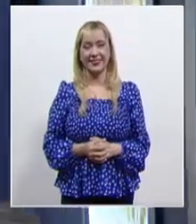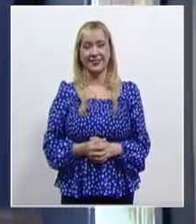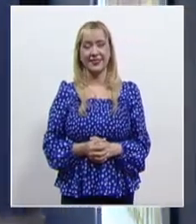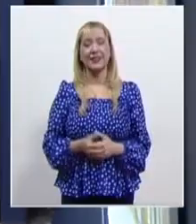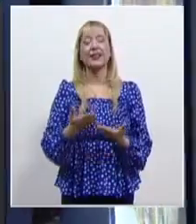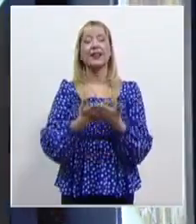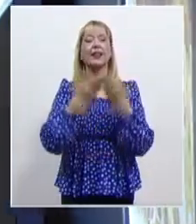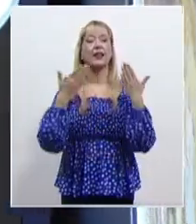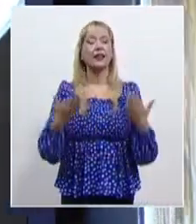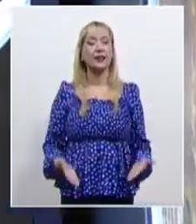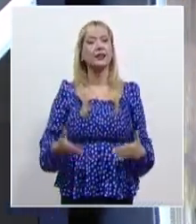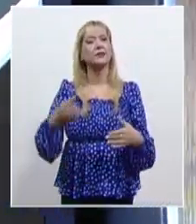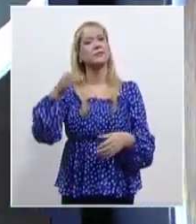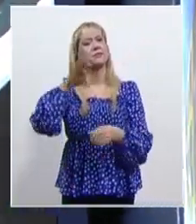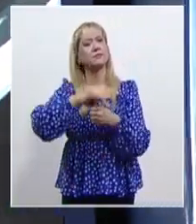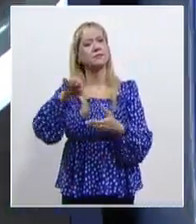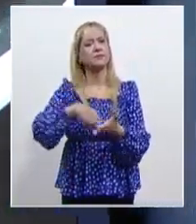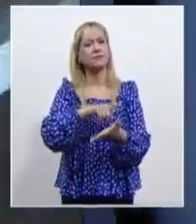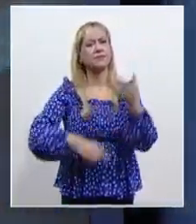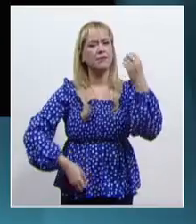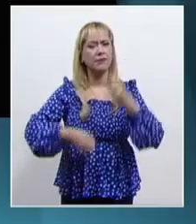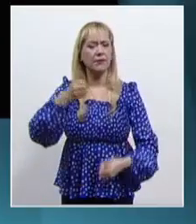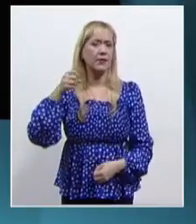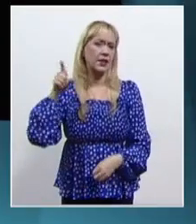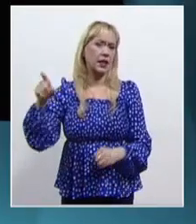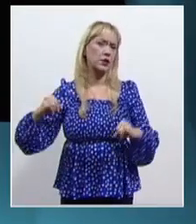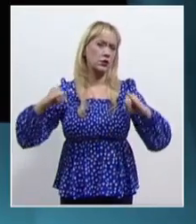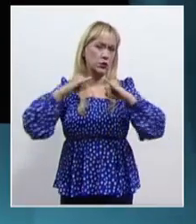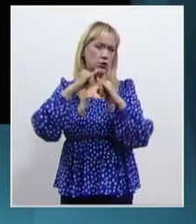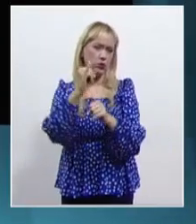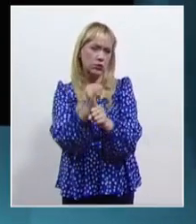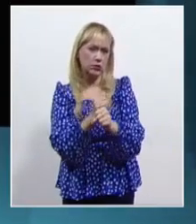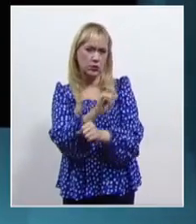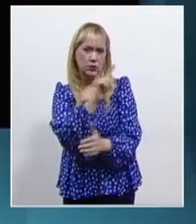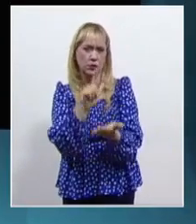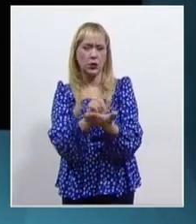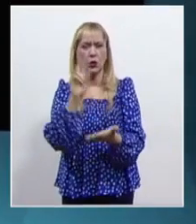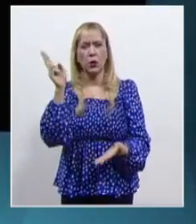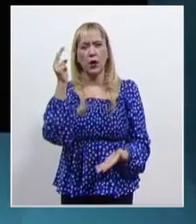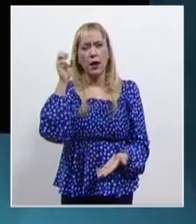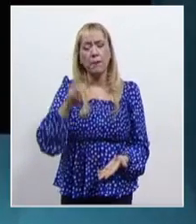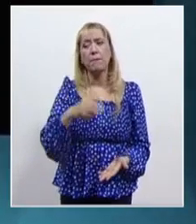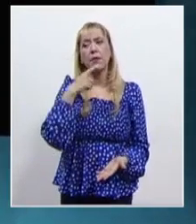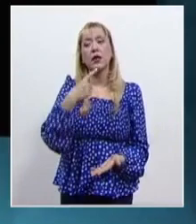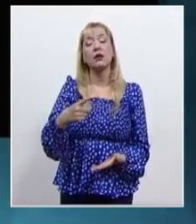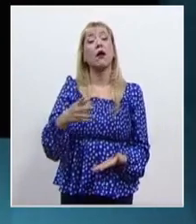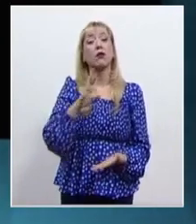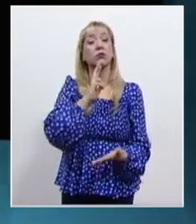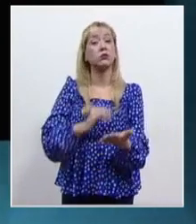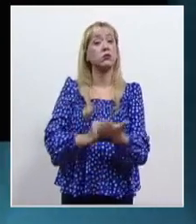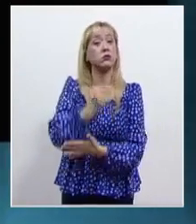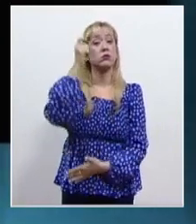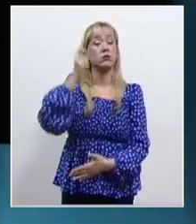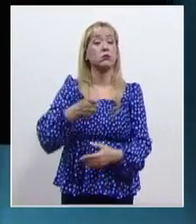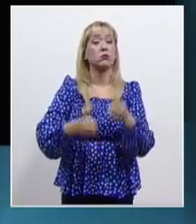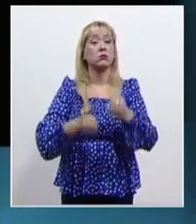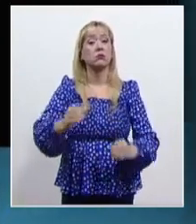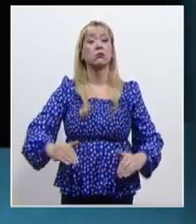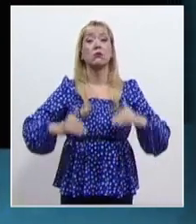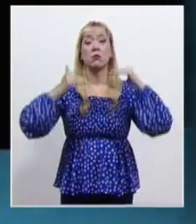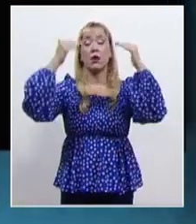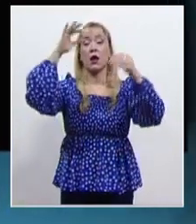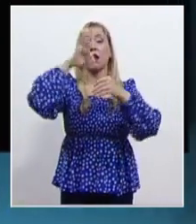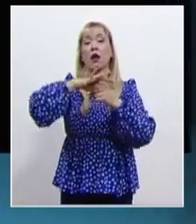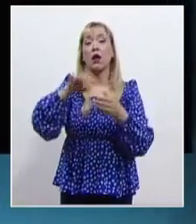El Blog Justicia Electoral en Movimiento del Instituto de Investigaciones Jurídicas de la UNAM destacó una resolución de la Sala Superior del Tribunal